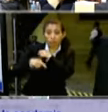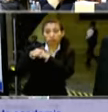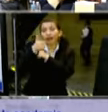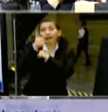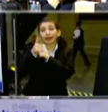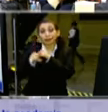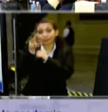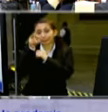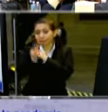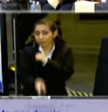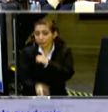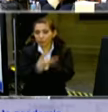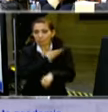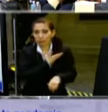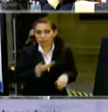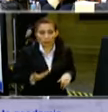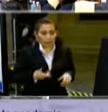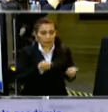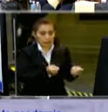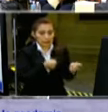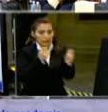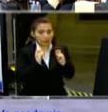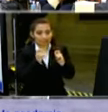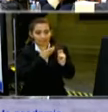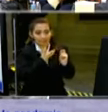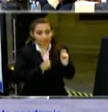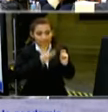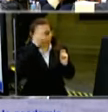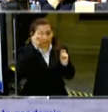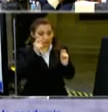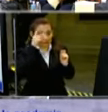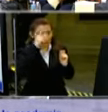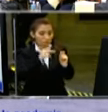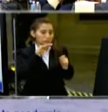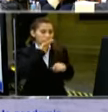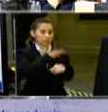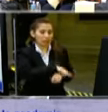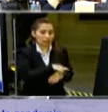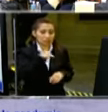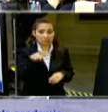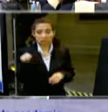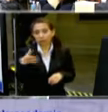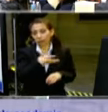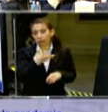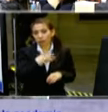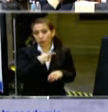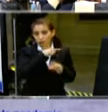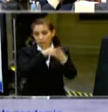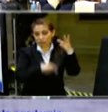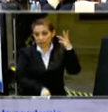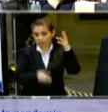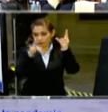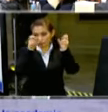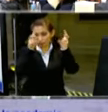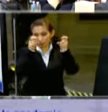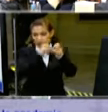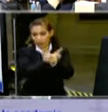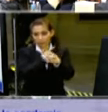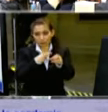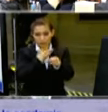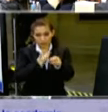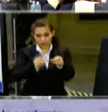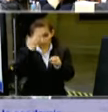el presidente Peña Nieto el país, y básicamente tenemos, digamos, tres temas que hace Peña